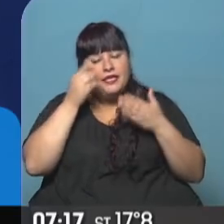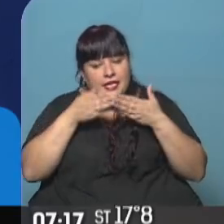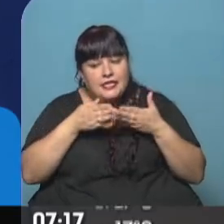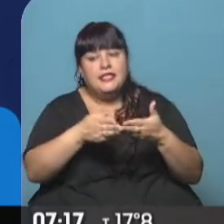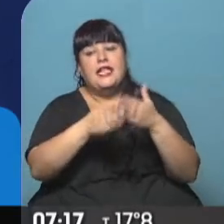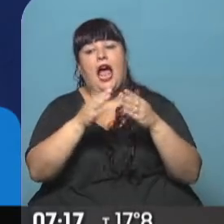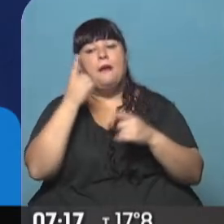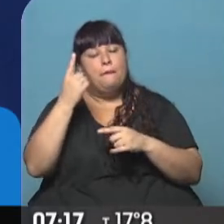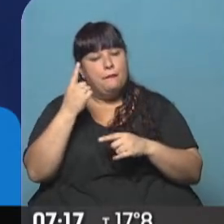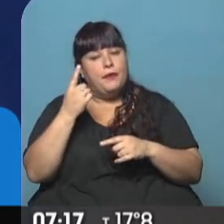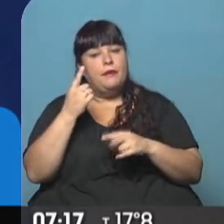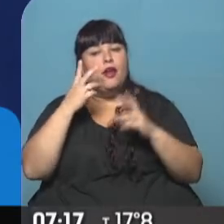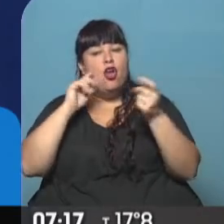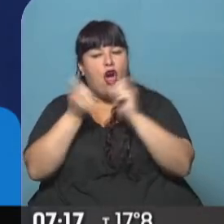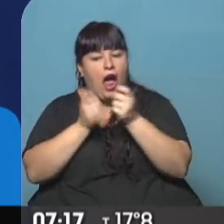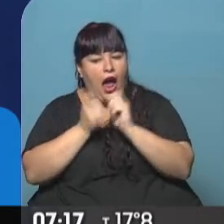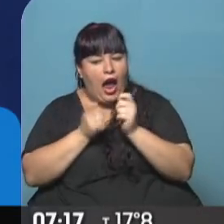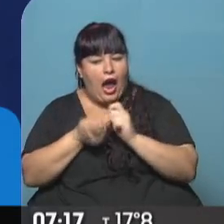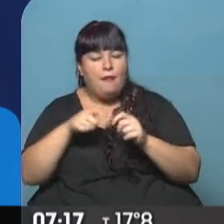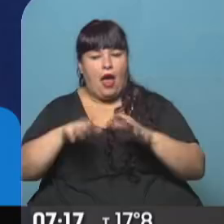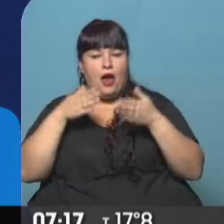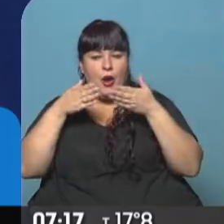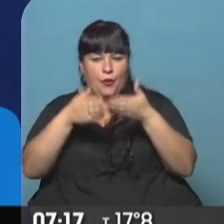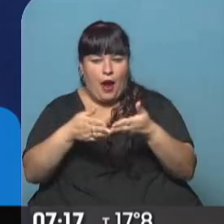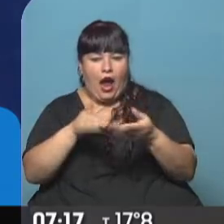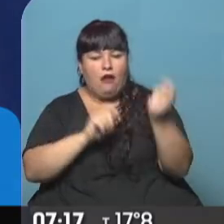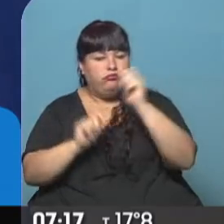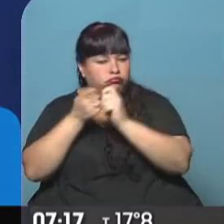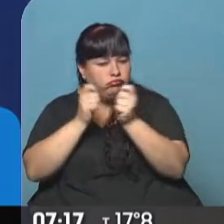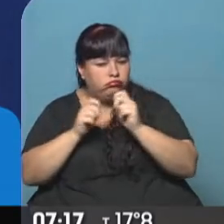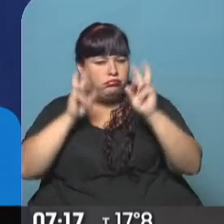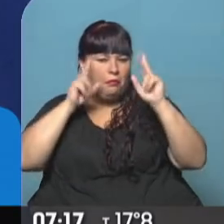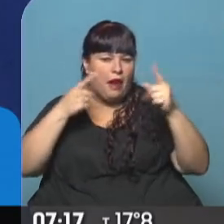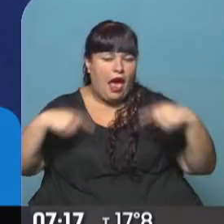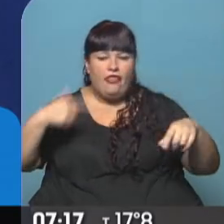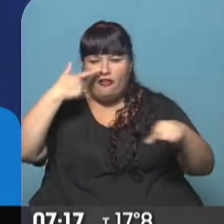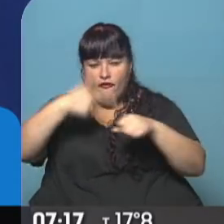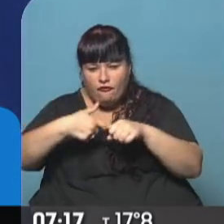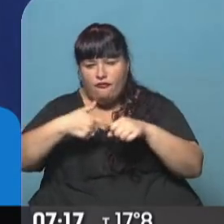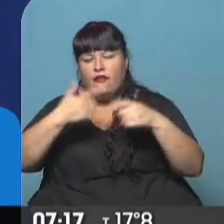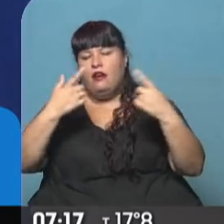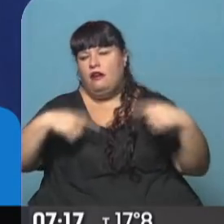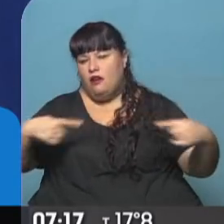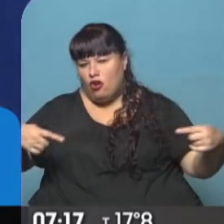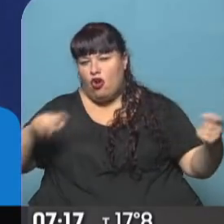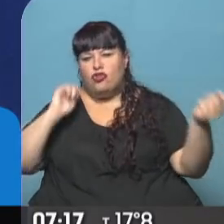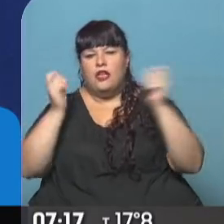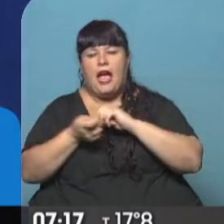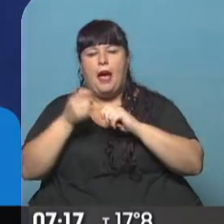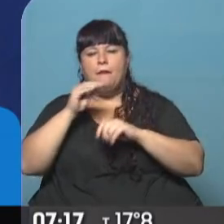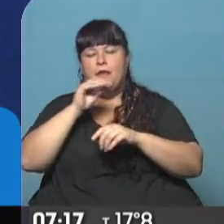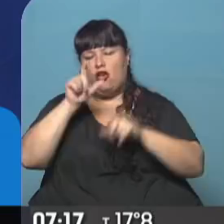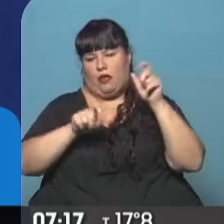zarpar luego de haber hecho modificaciones en su cubierta y toda la parte logística de combustible y recambio de